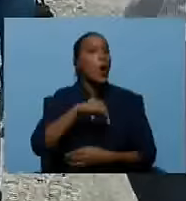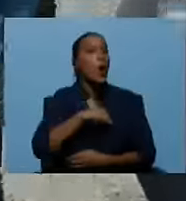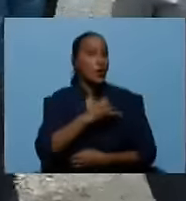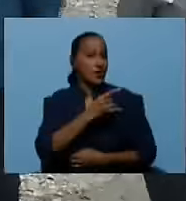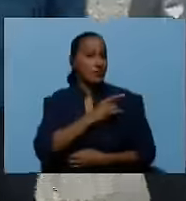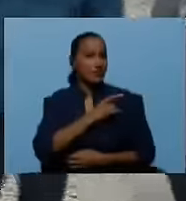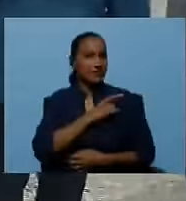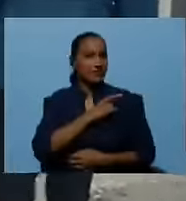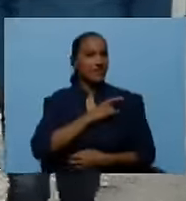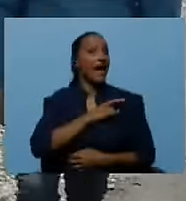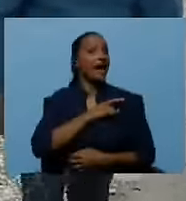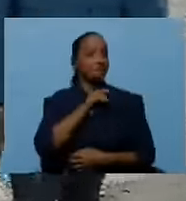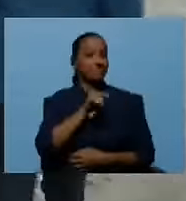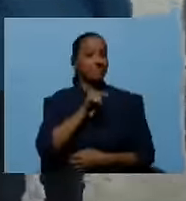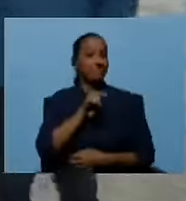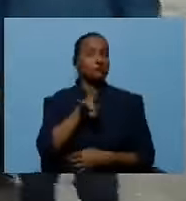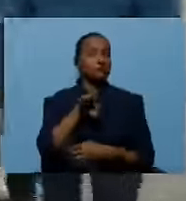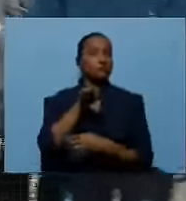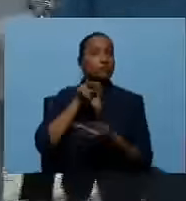es el futuro.